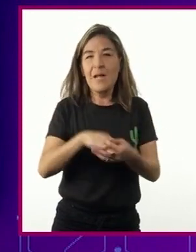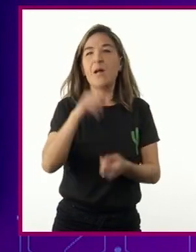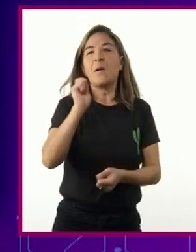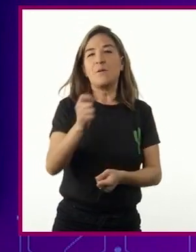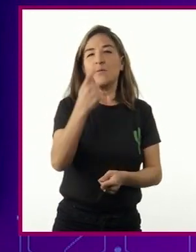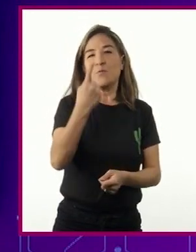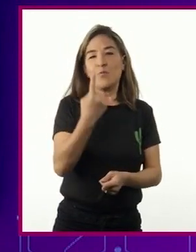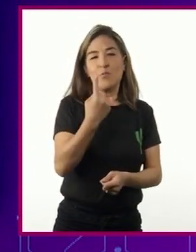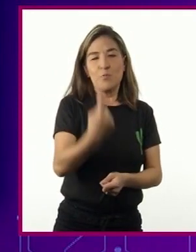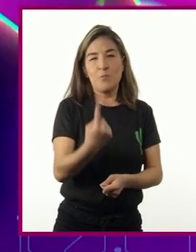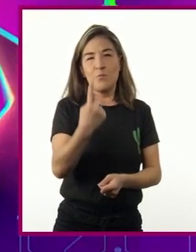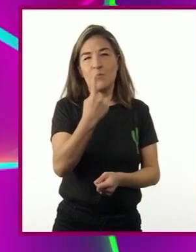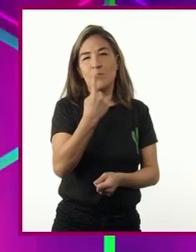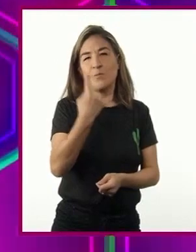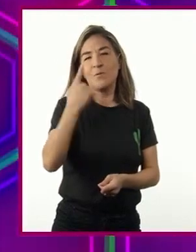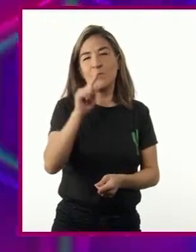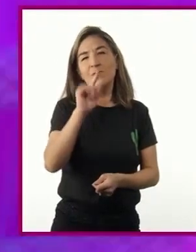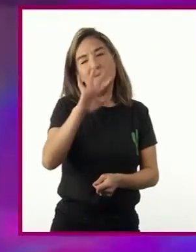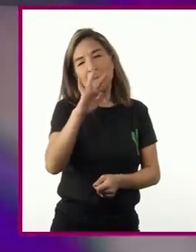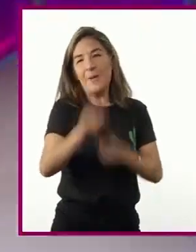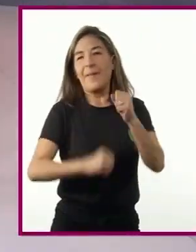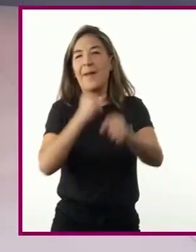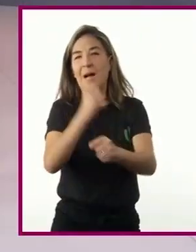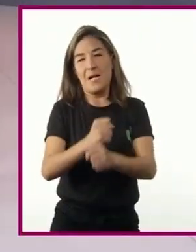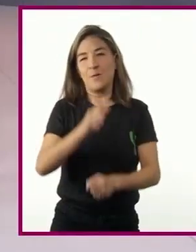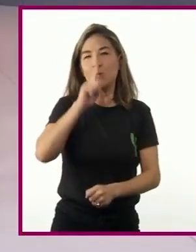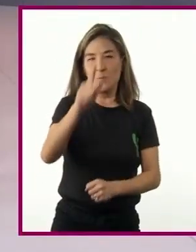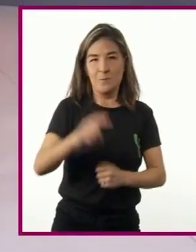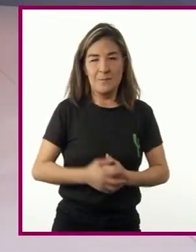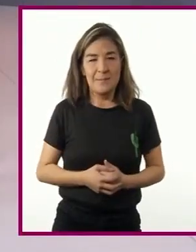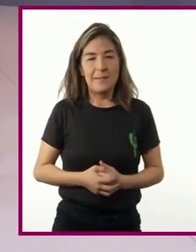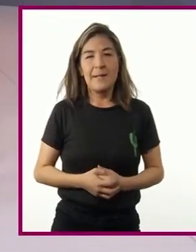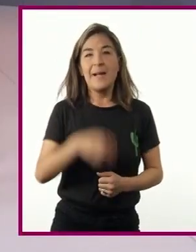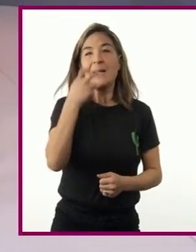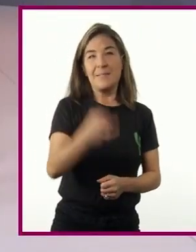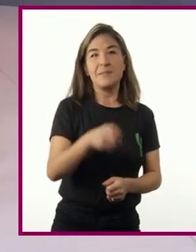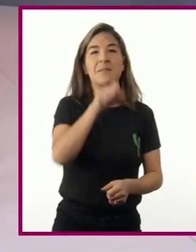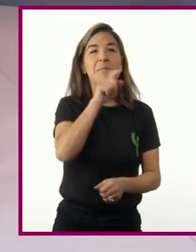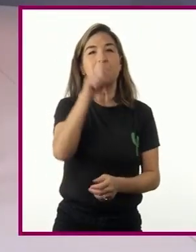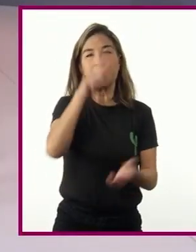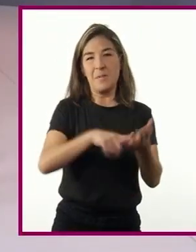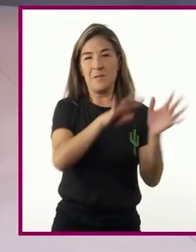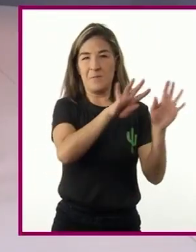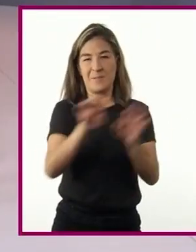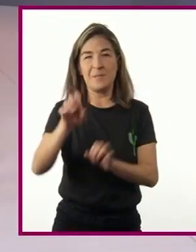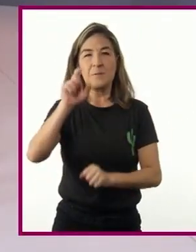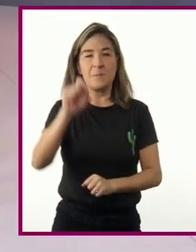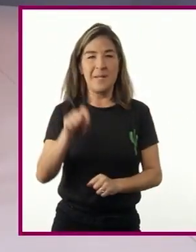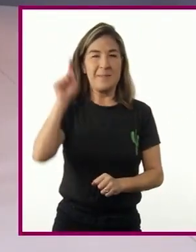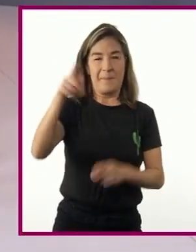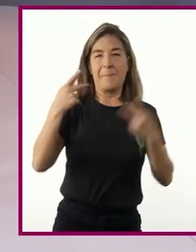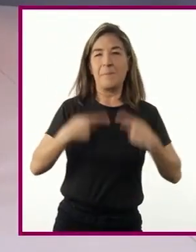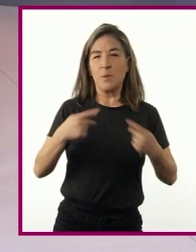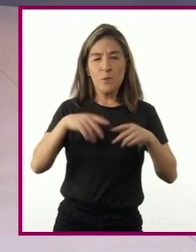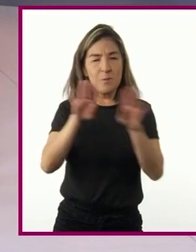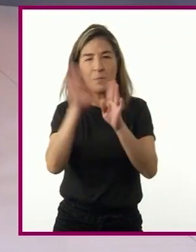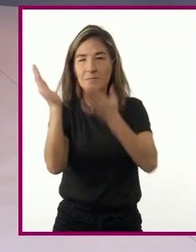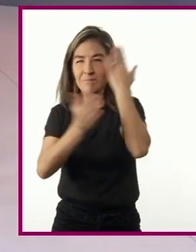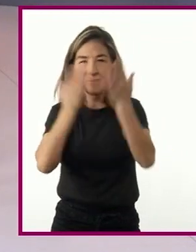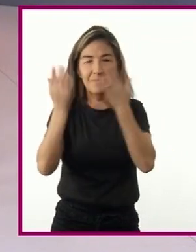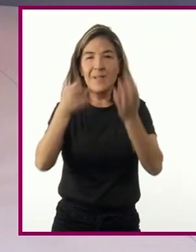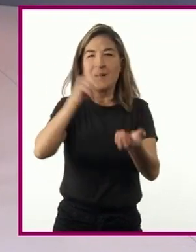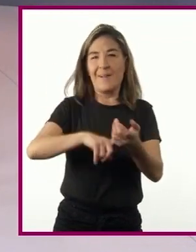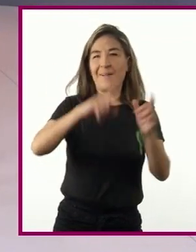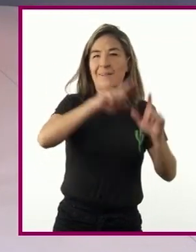unos 50 años luz. De hecho, en 1920 los astrónomos consideraban que las